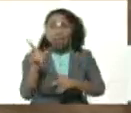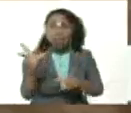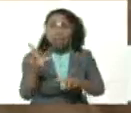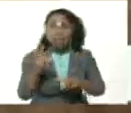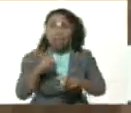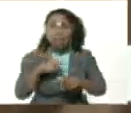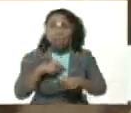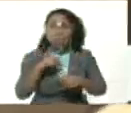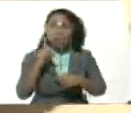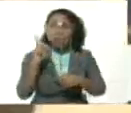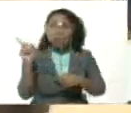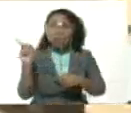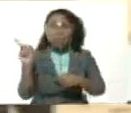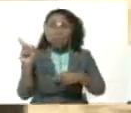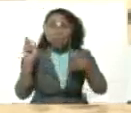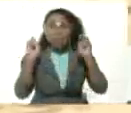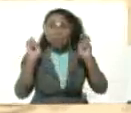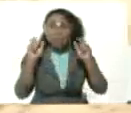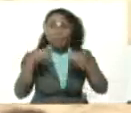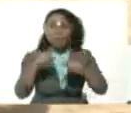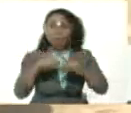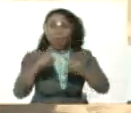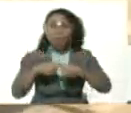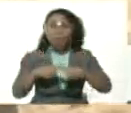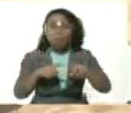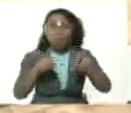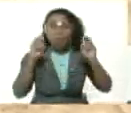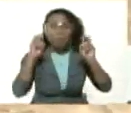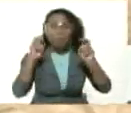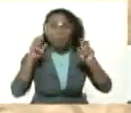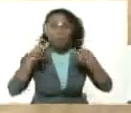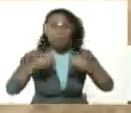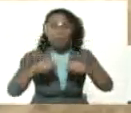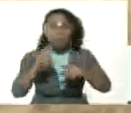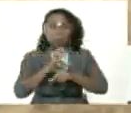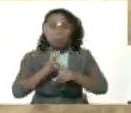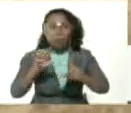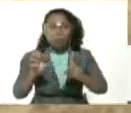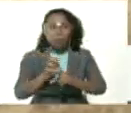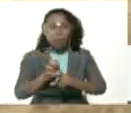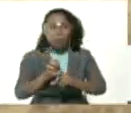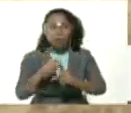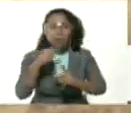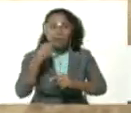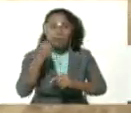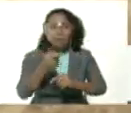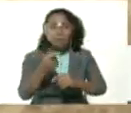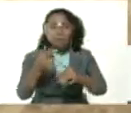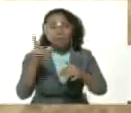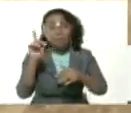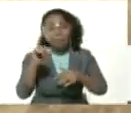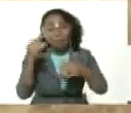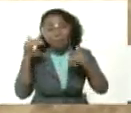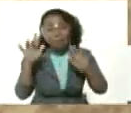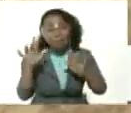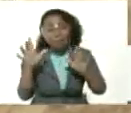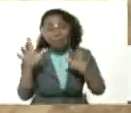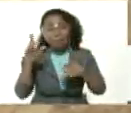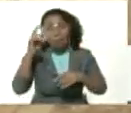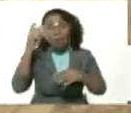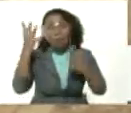adaptación que tiene esta raza en las diferentes condiciones tropicales. Se dice incluso que es un ganado